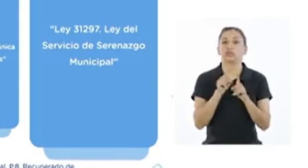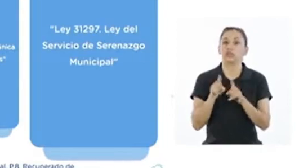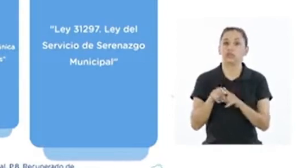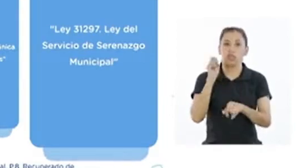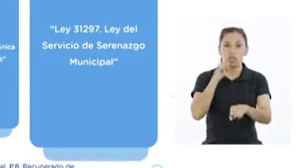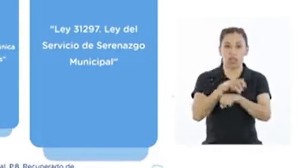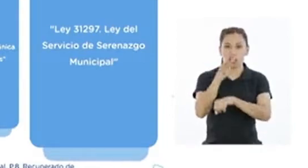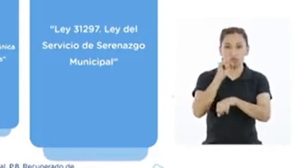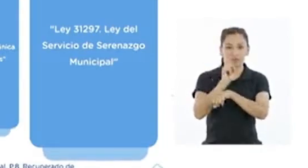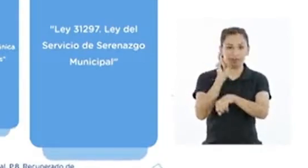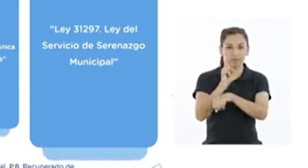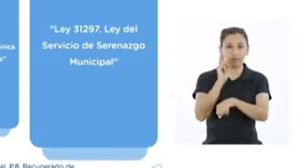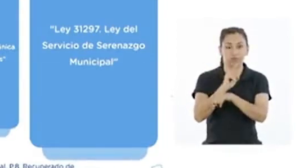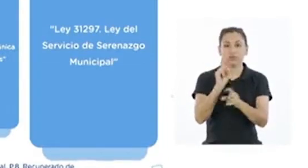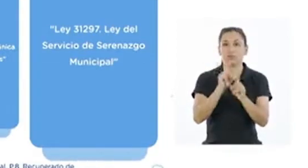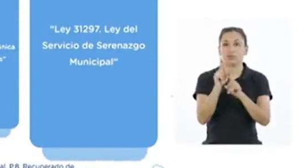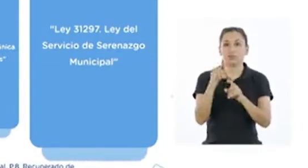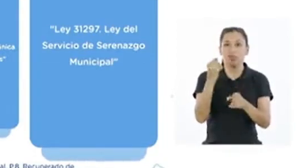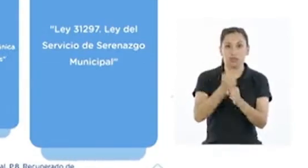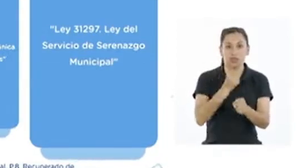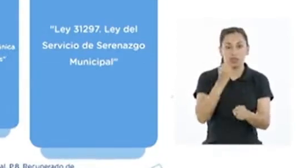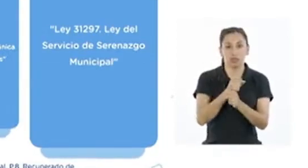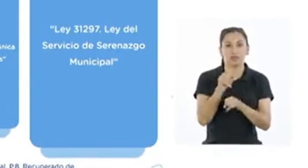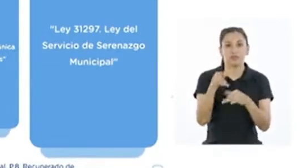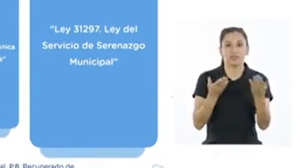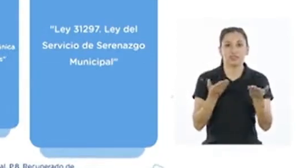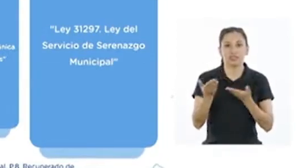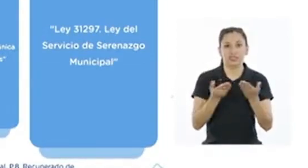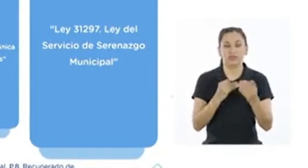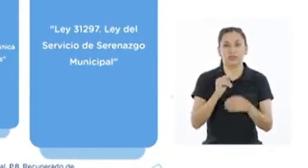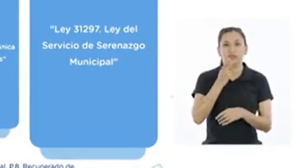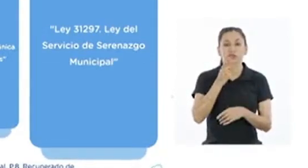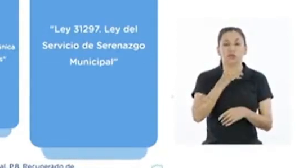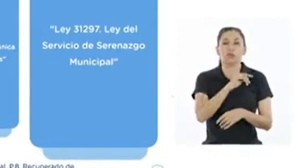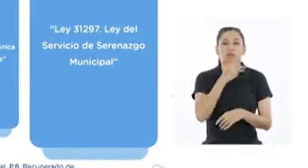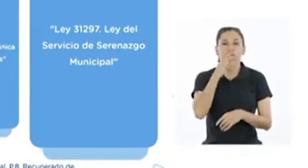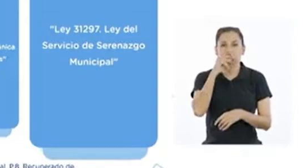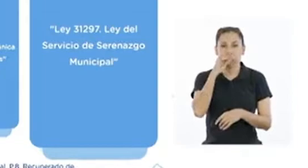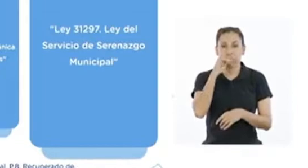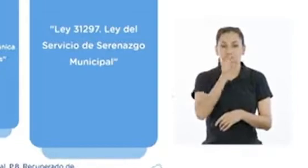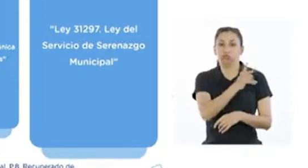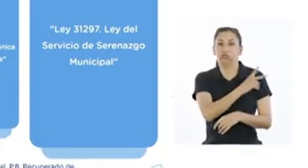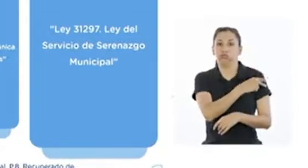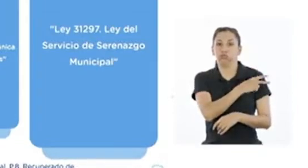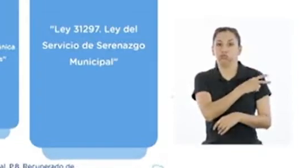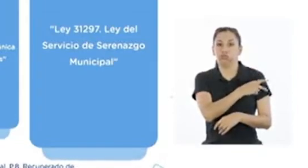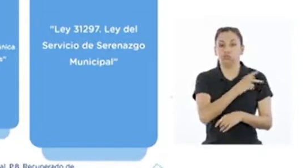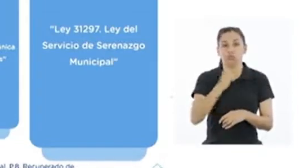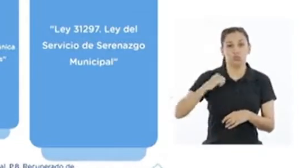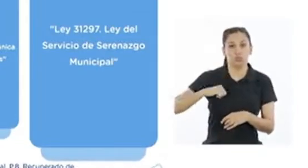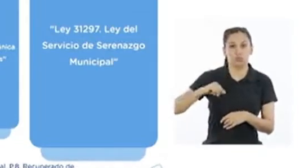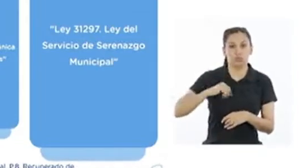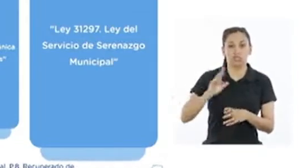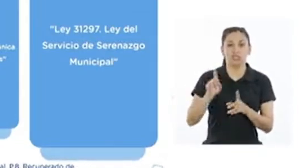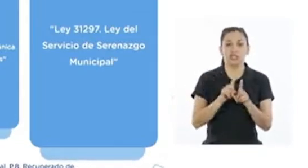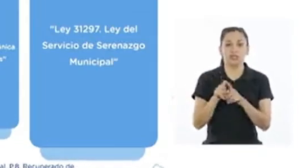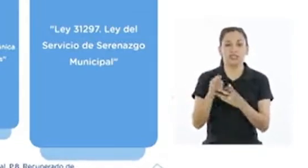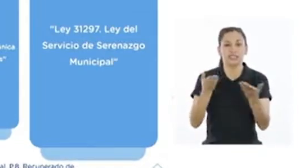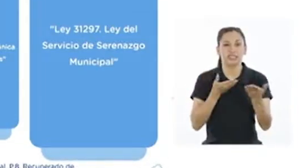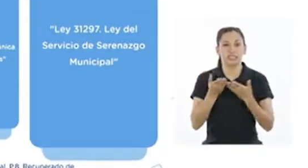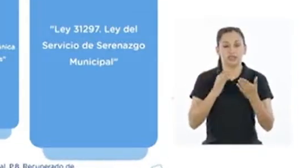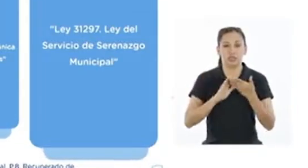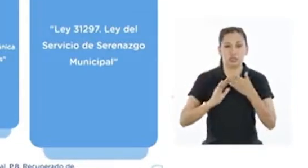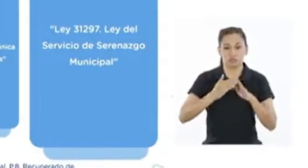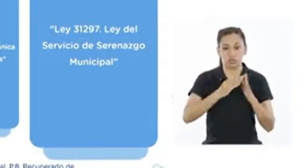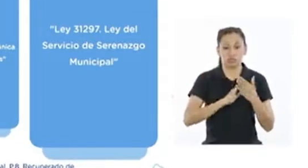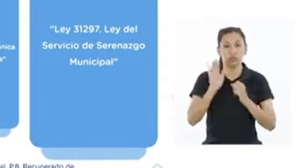la capacitación y el régimen laboral del Servicio de Serenazgo Municipal, como parte del Servicio de Seguridad